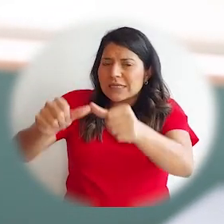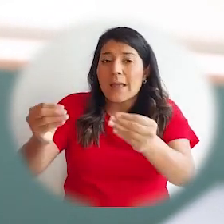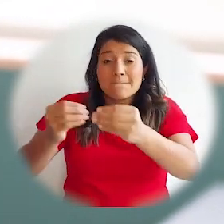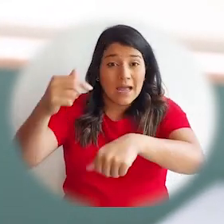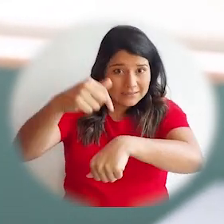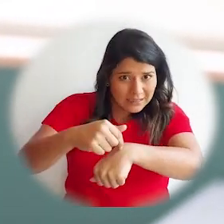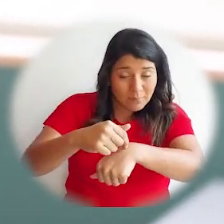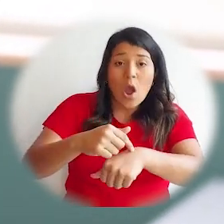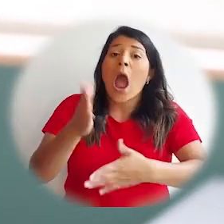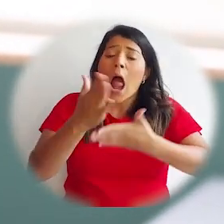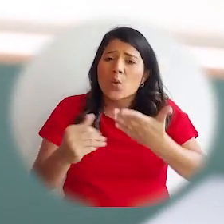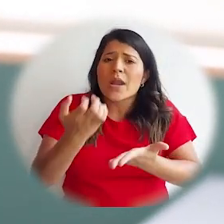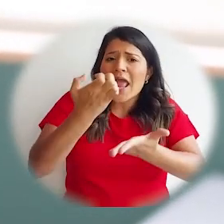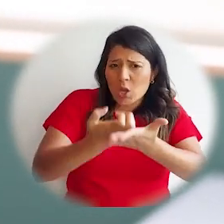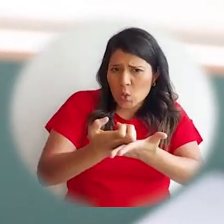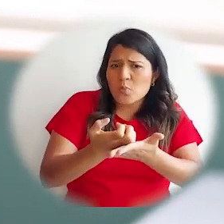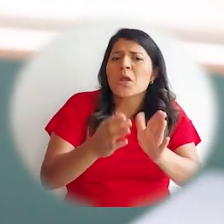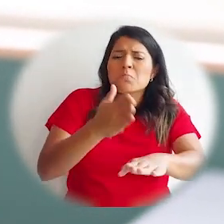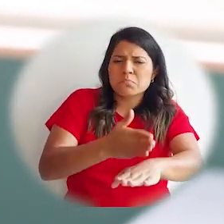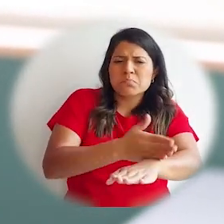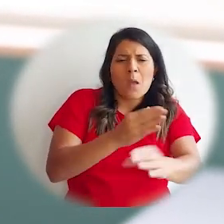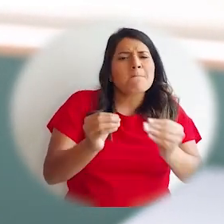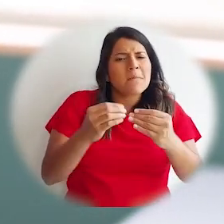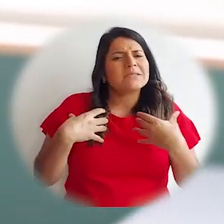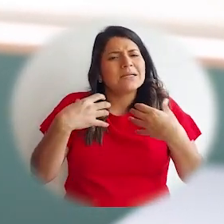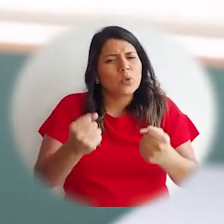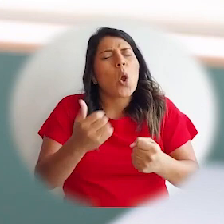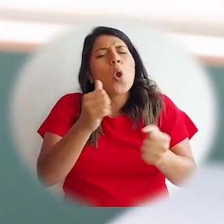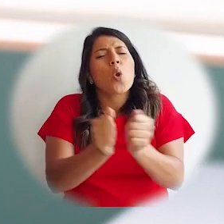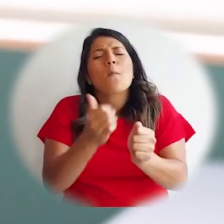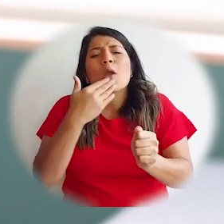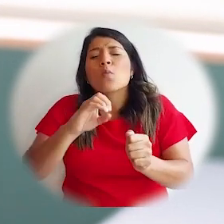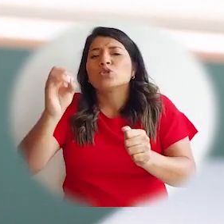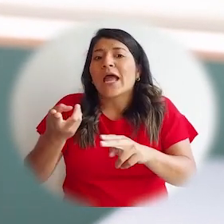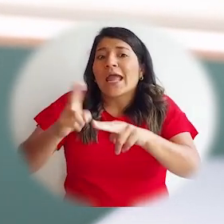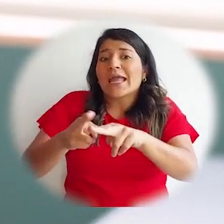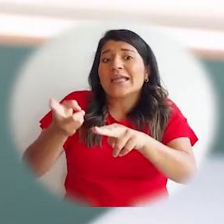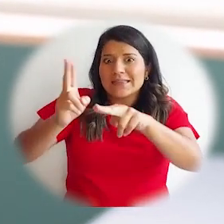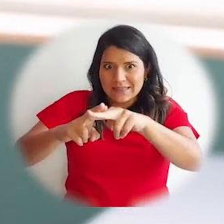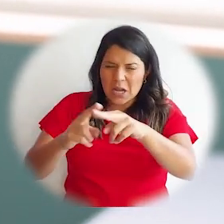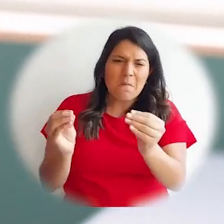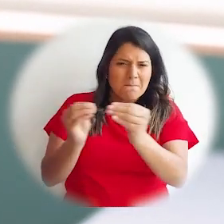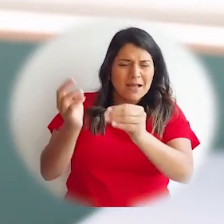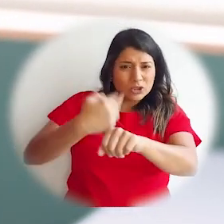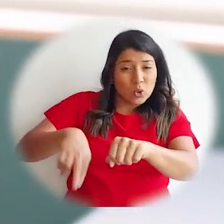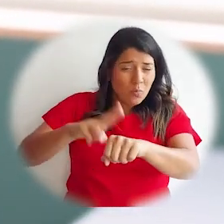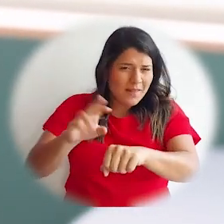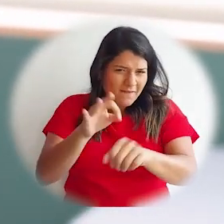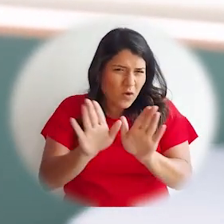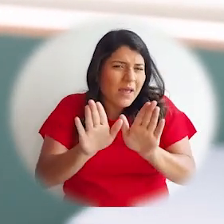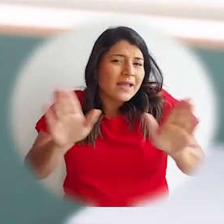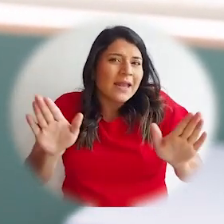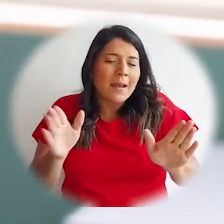y economías creciendo de manera más saludable con una mayor tasa de vacunación, tasas de interés subiendo a niveles más normales y en general un mejor